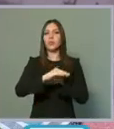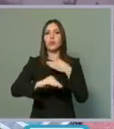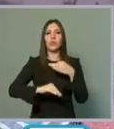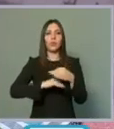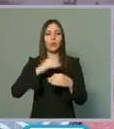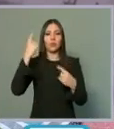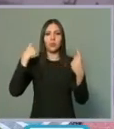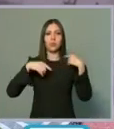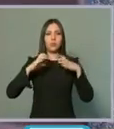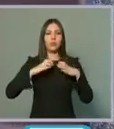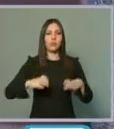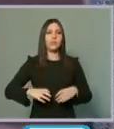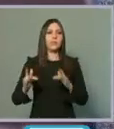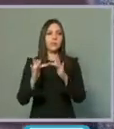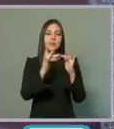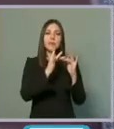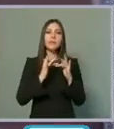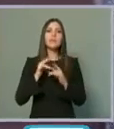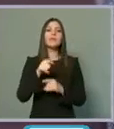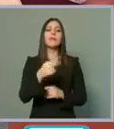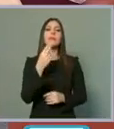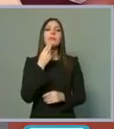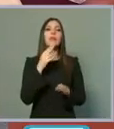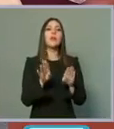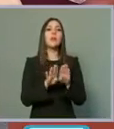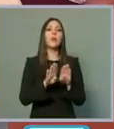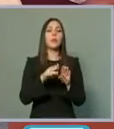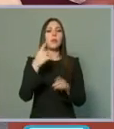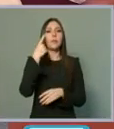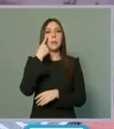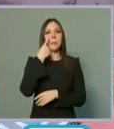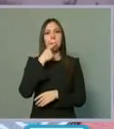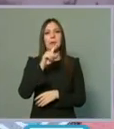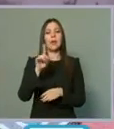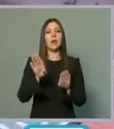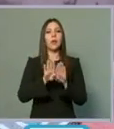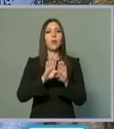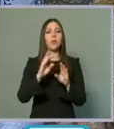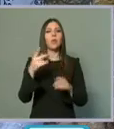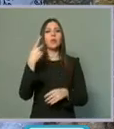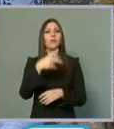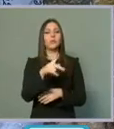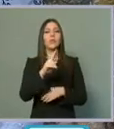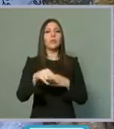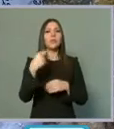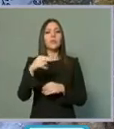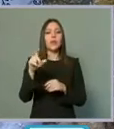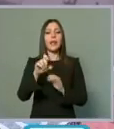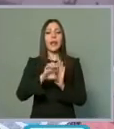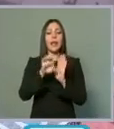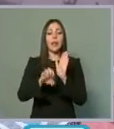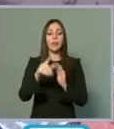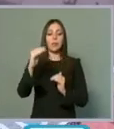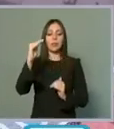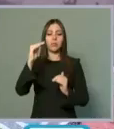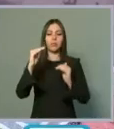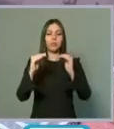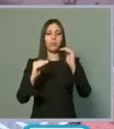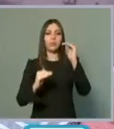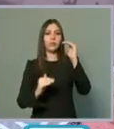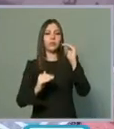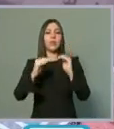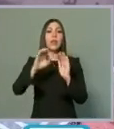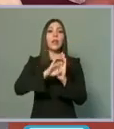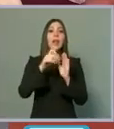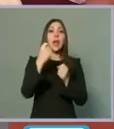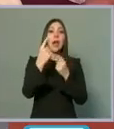interconectado y funcionan con un mecanismo de feedback, de retroalimentación. Cuando bajan unas hormonas, otras se elevan